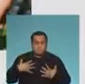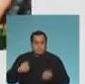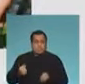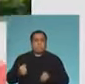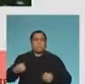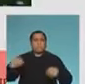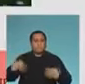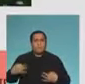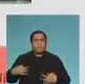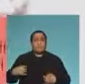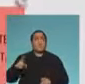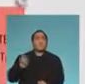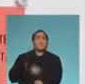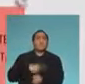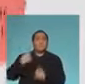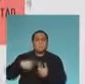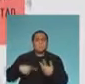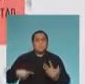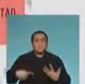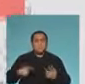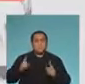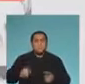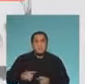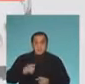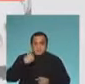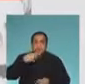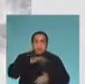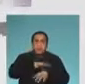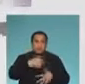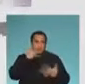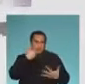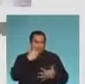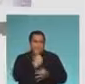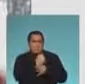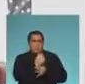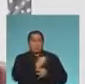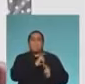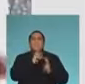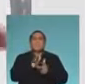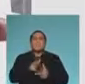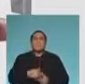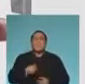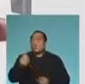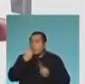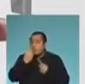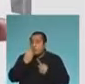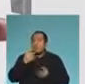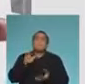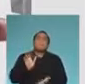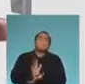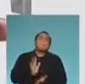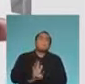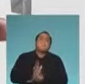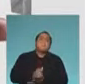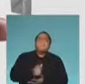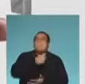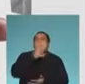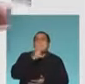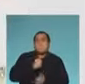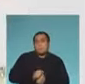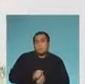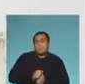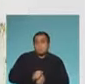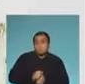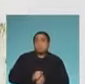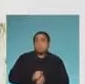hábitos claros. Y hay un legado que nos dejó Hipócrates, que es que el alimento es nuestra medicina y que la medicina es nuestro alimento. Entonces, Sin